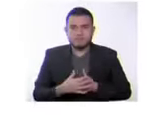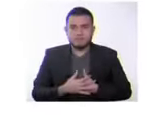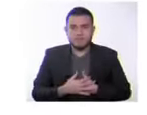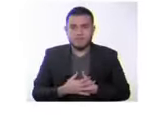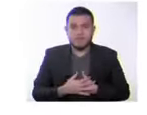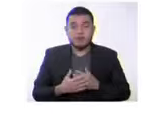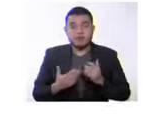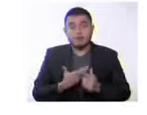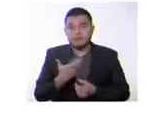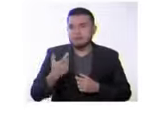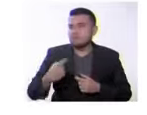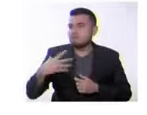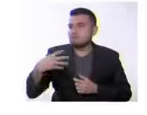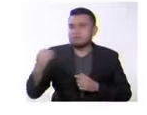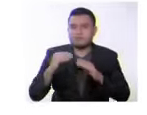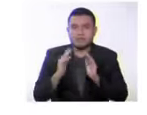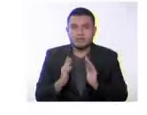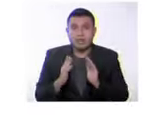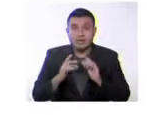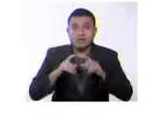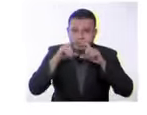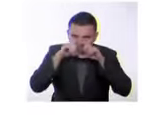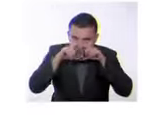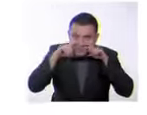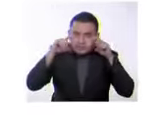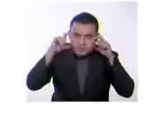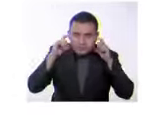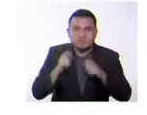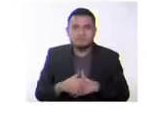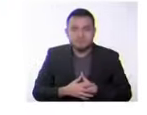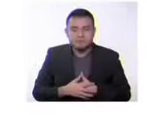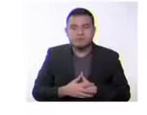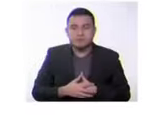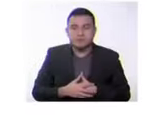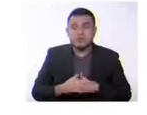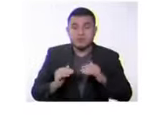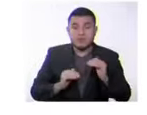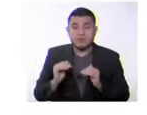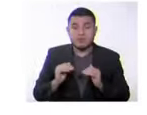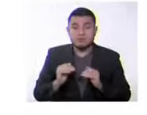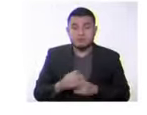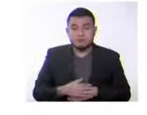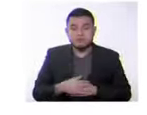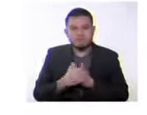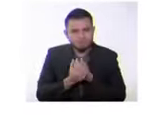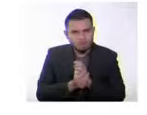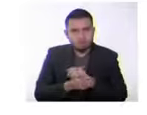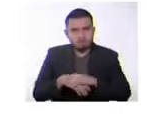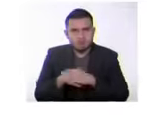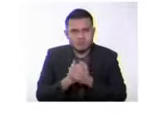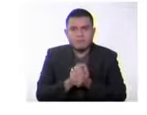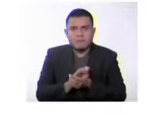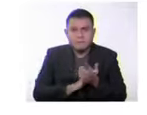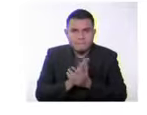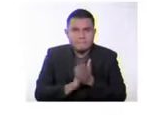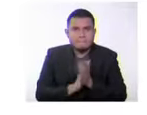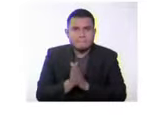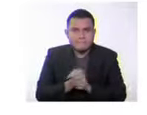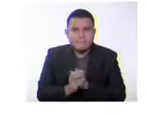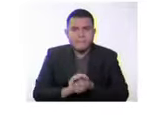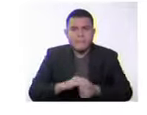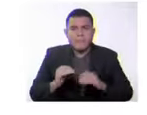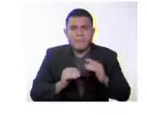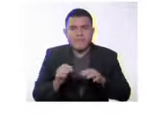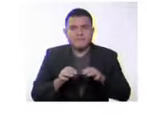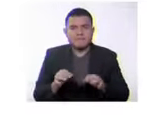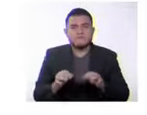si salimos, recordemos que debemos de ponernos cubreboca e igual lavarnos con agua y jabón abundante y usar también alcohol